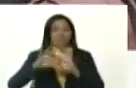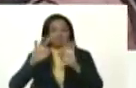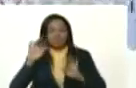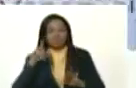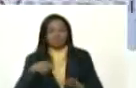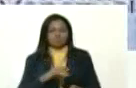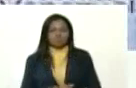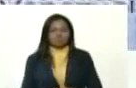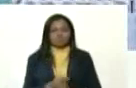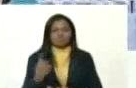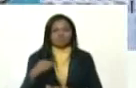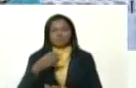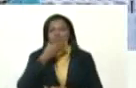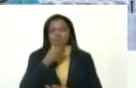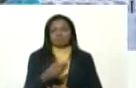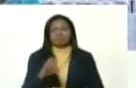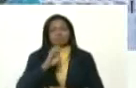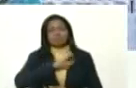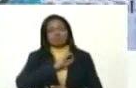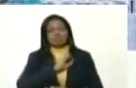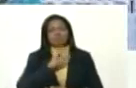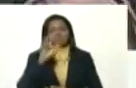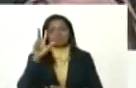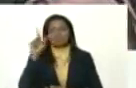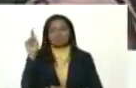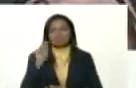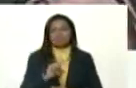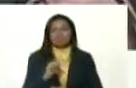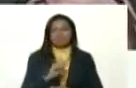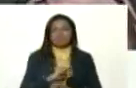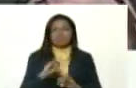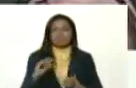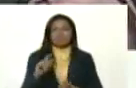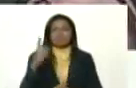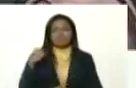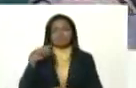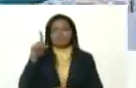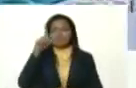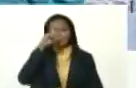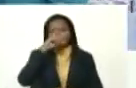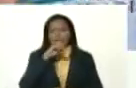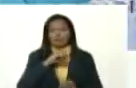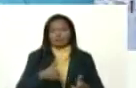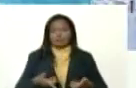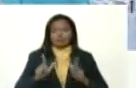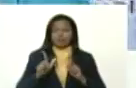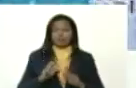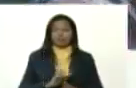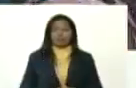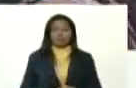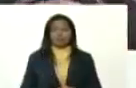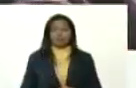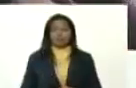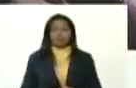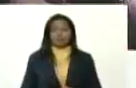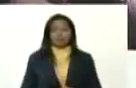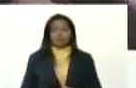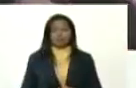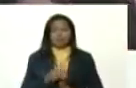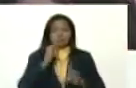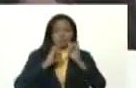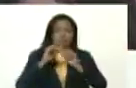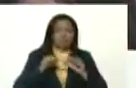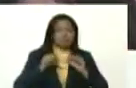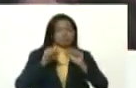tiene diciembre, enero, va a cumplir 3 meses ahora. No, ya tiene 1 año. Ah, va. Ya claro. Él tiene 1 año y el todavía muchacho sigue pegado.